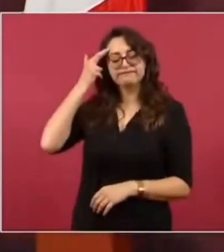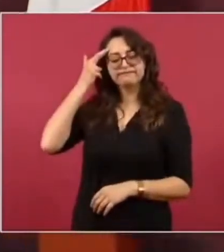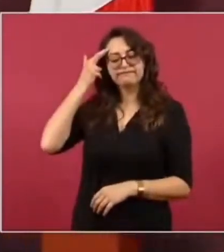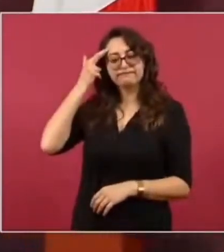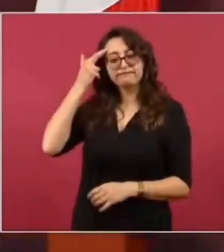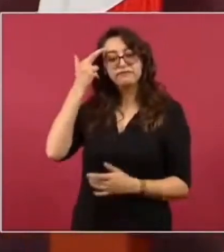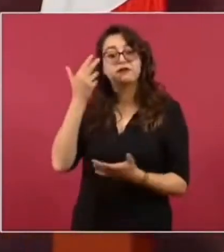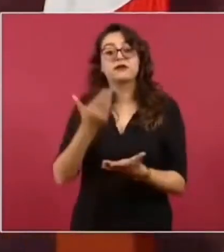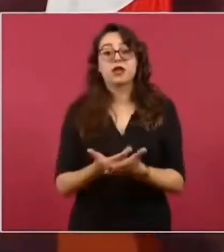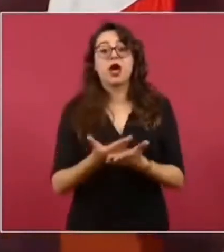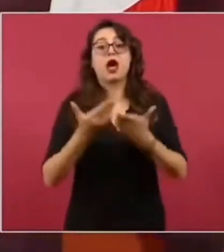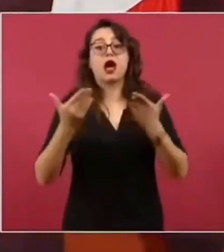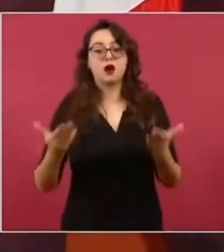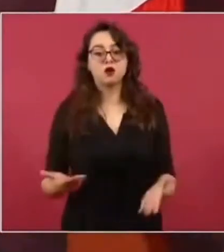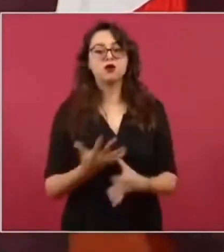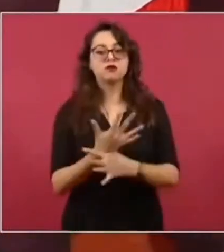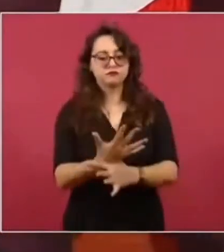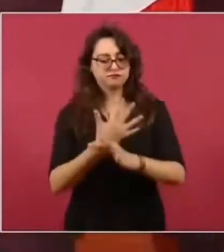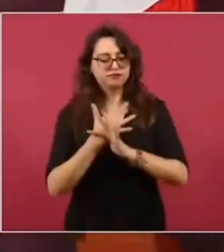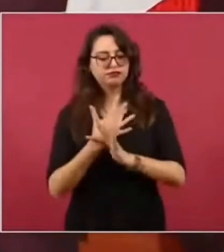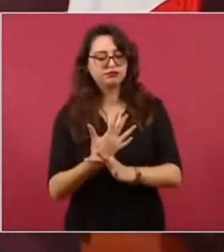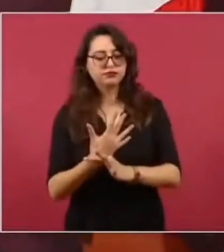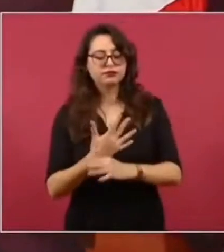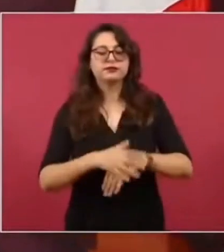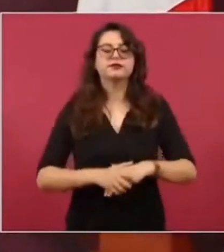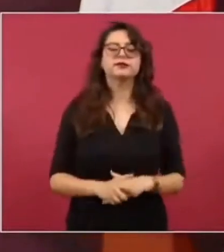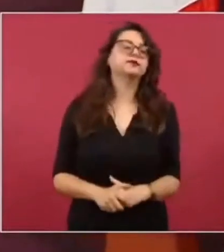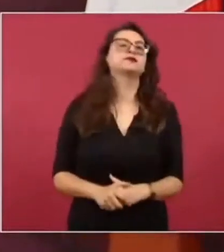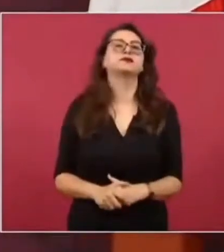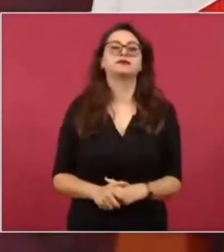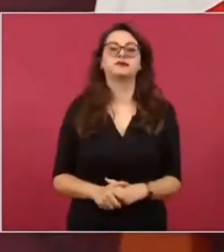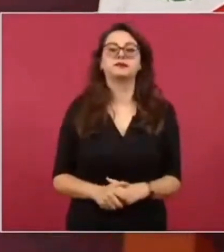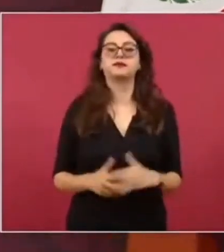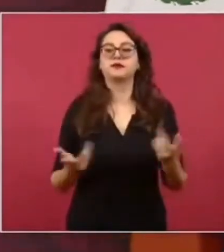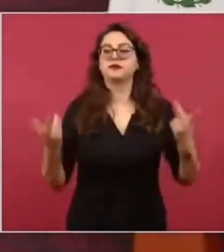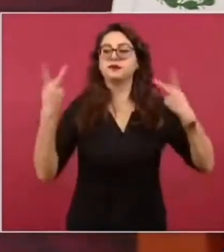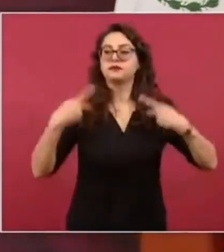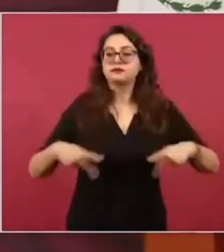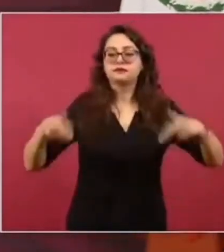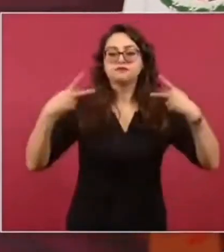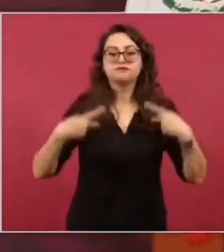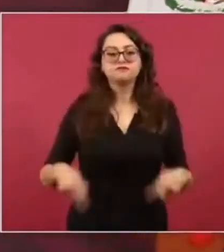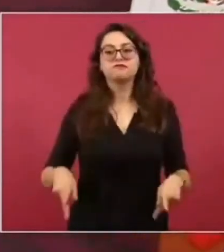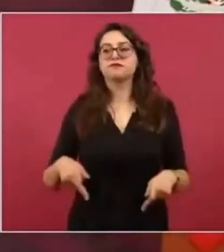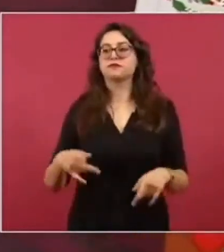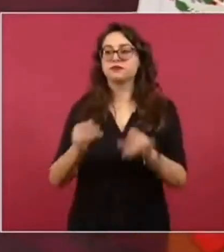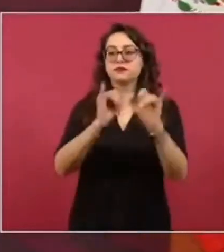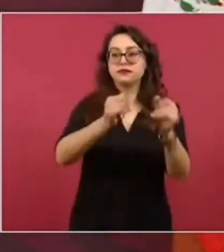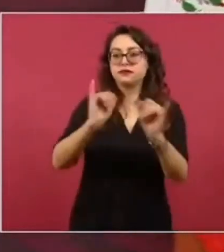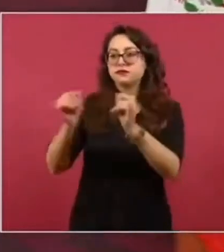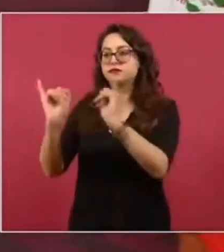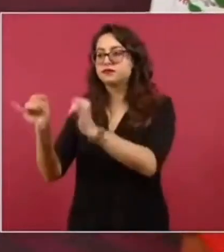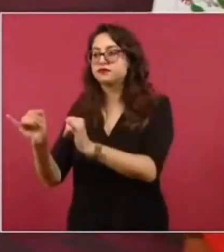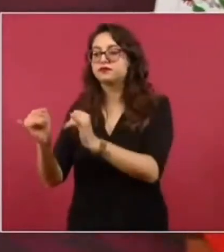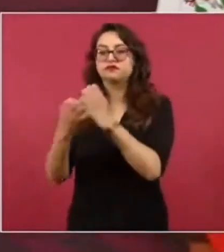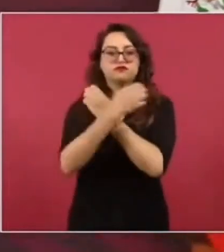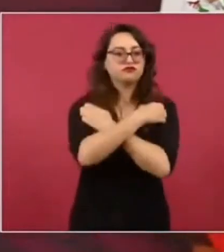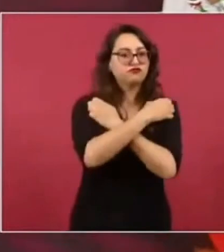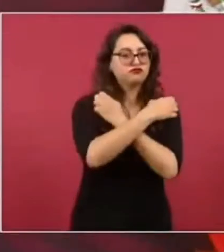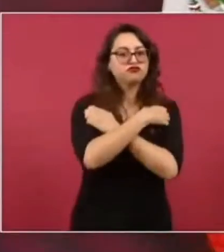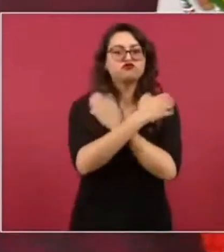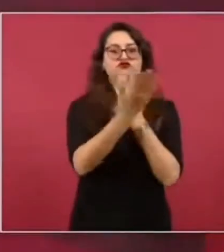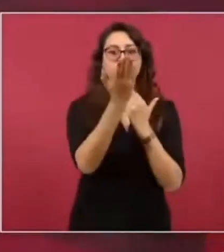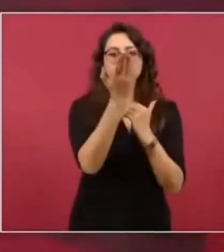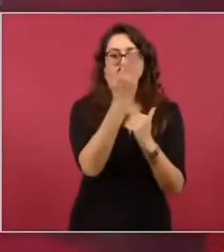educación constituye el medio que permite la superación personal, pero al mismo